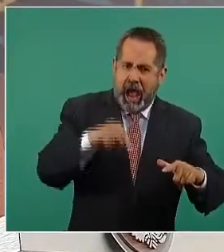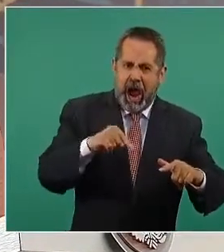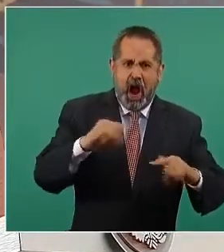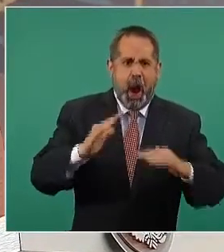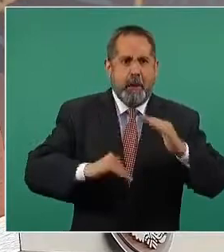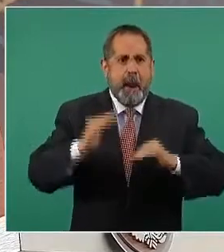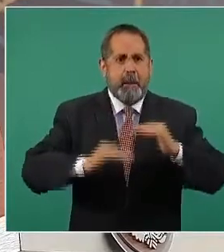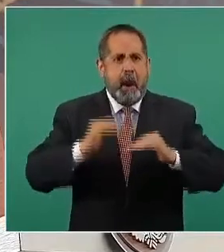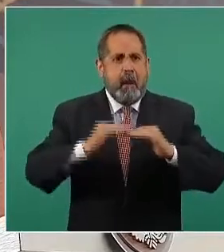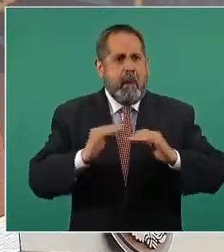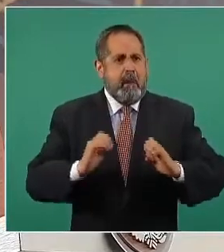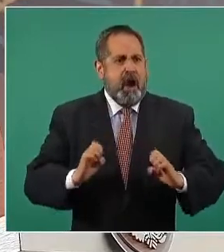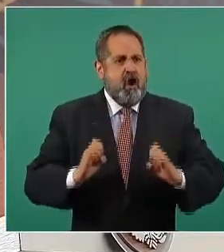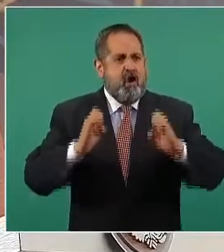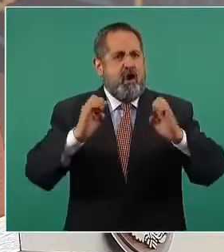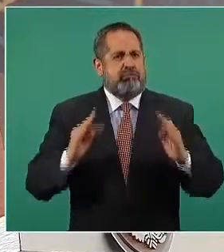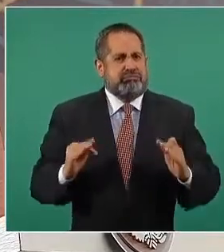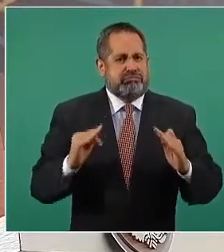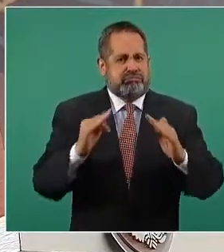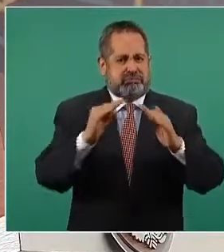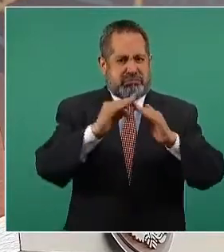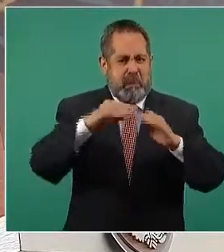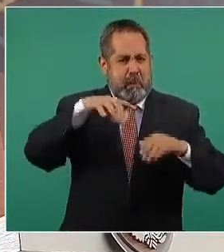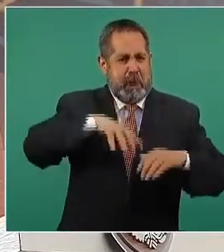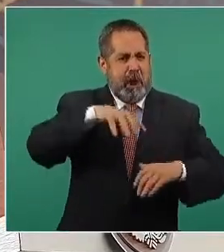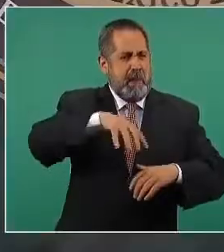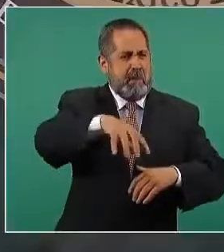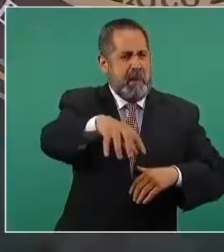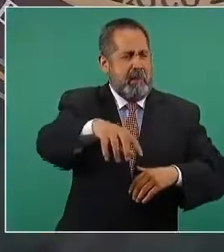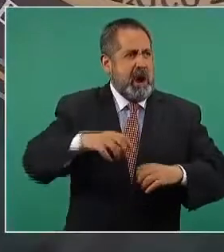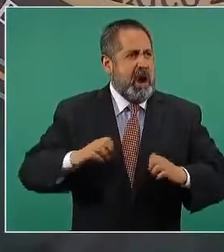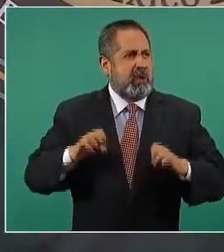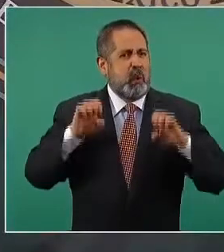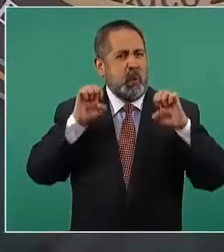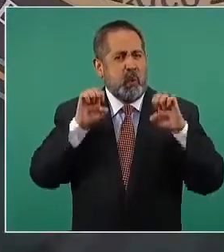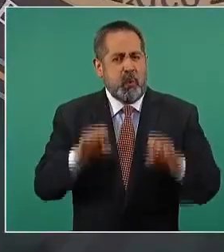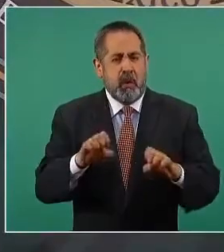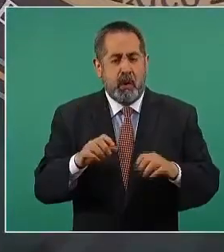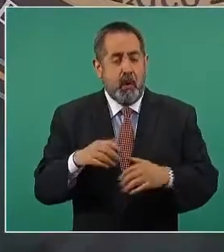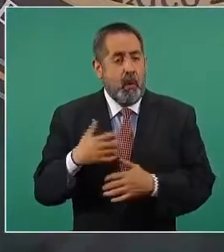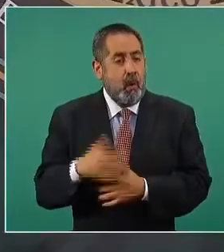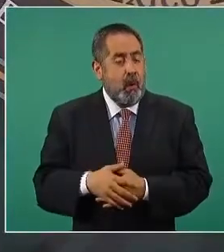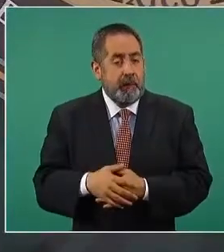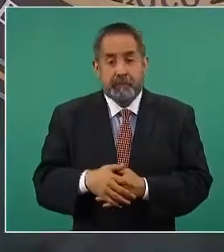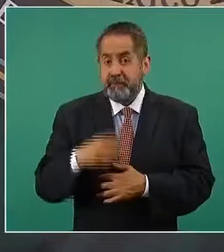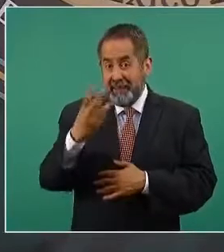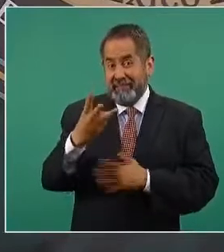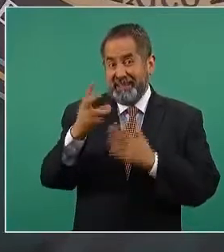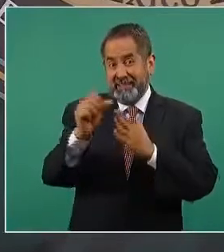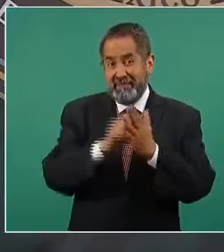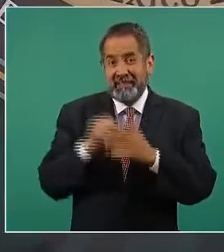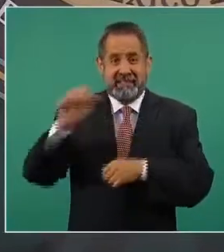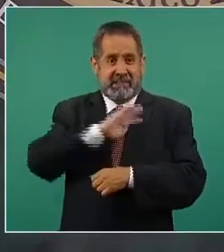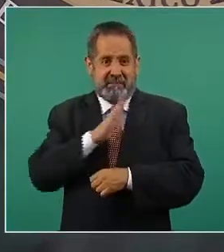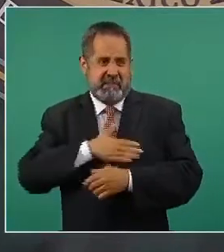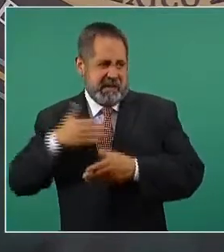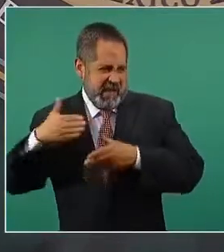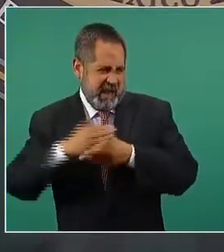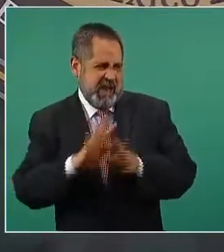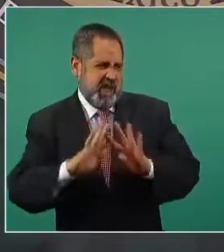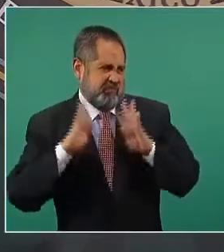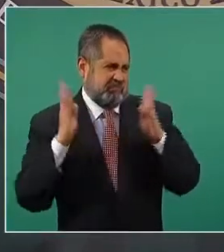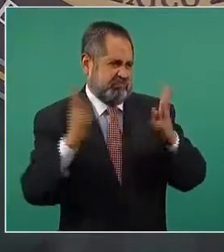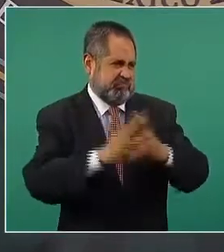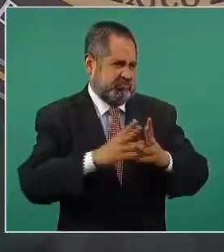Después de casi 3 meses de un cerco implacable y una resistencia tan heroica